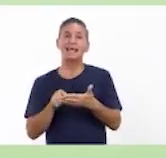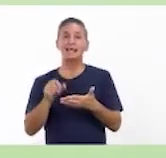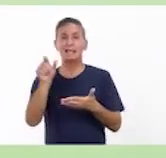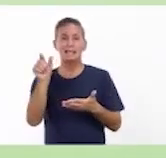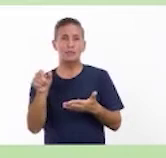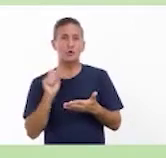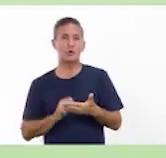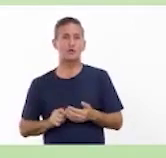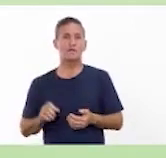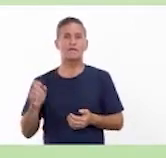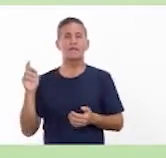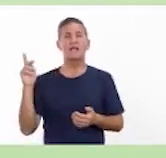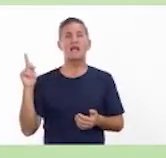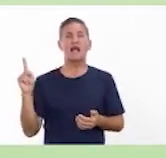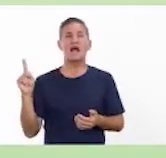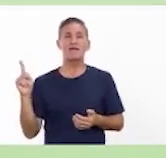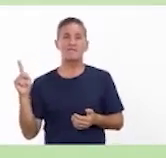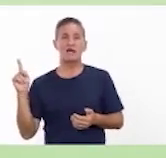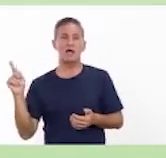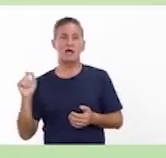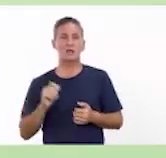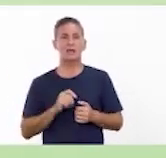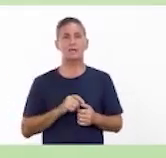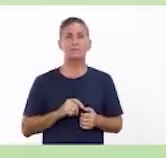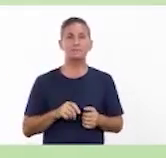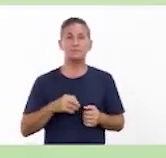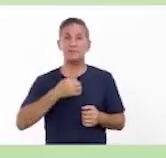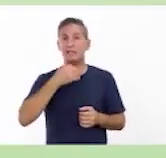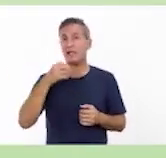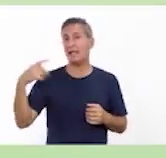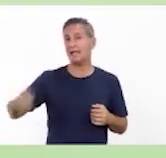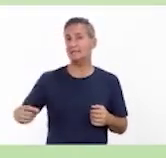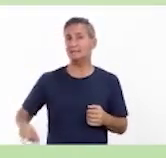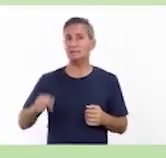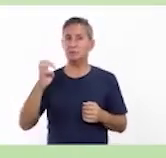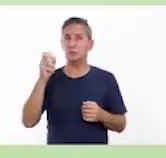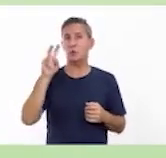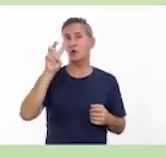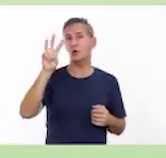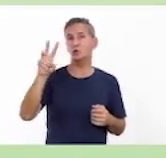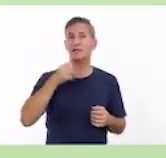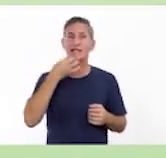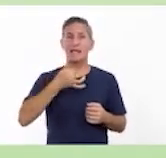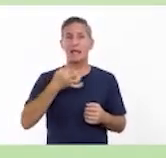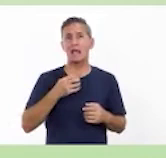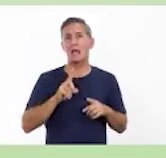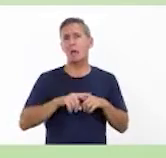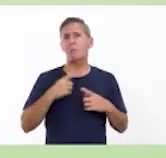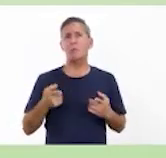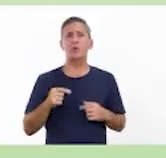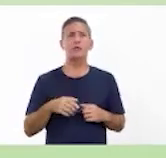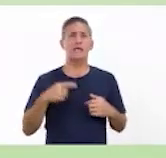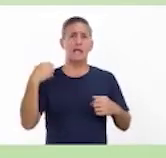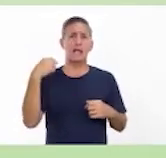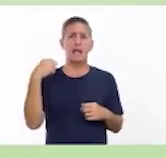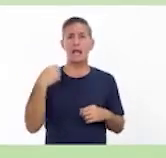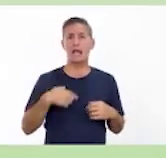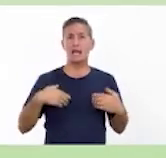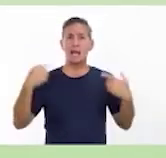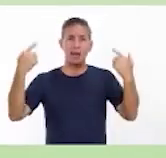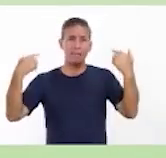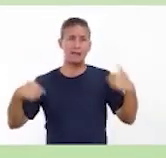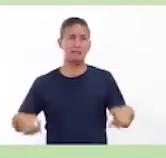Y en el ejercicio número 3 también explica por qué se dice que en la personalidad de este autor checo